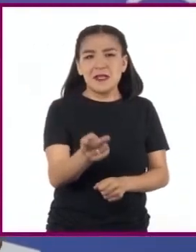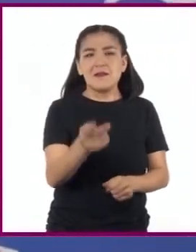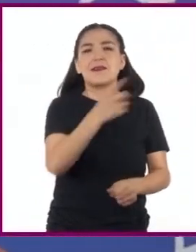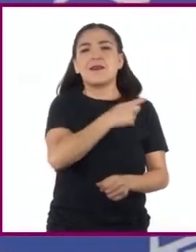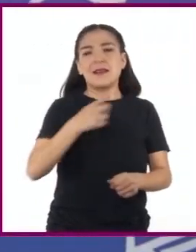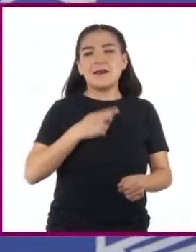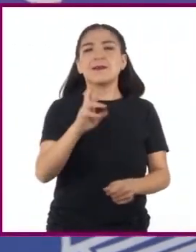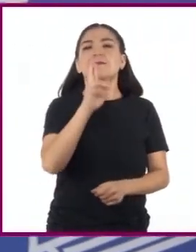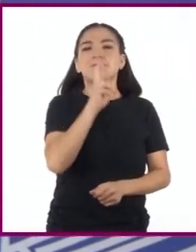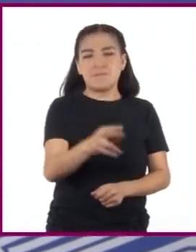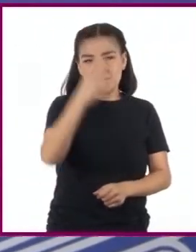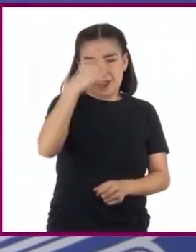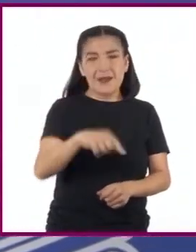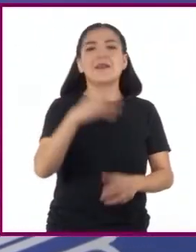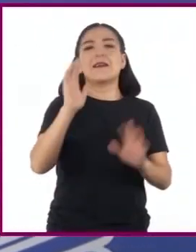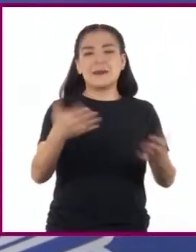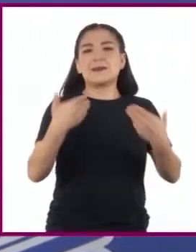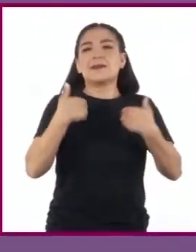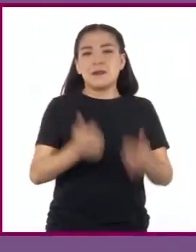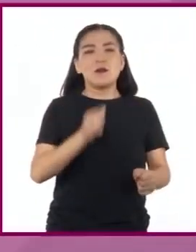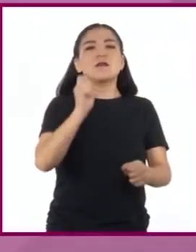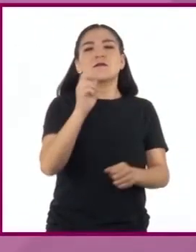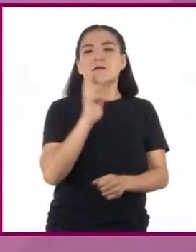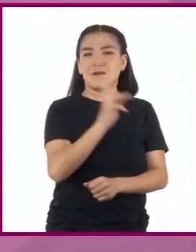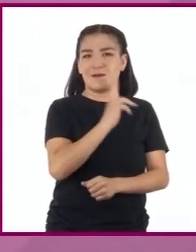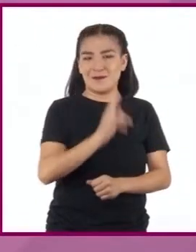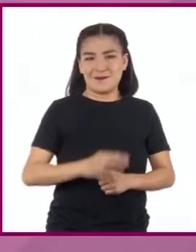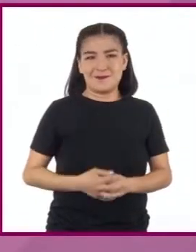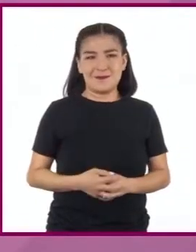deben responderse para construir una noticia.